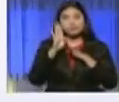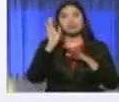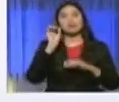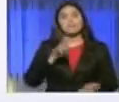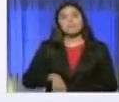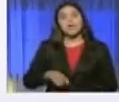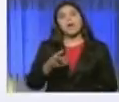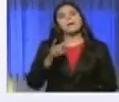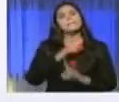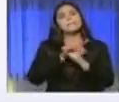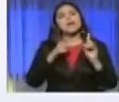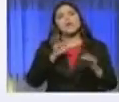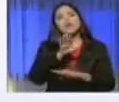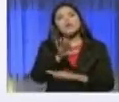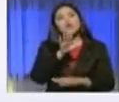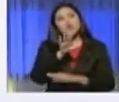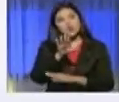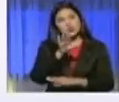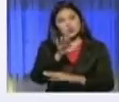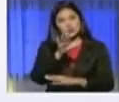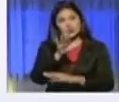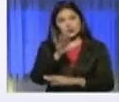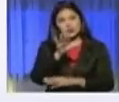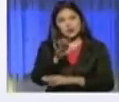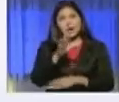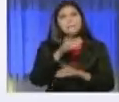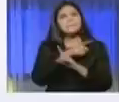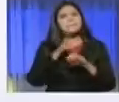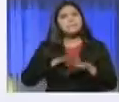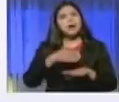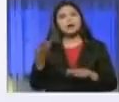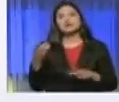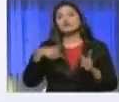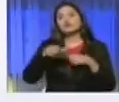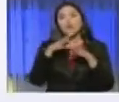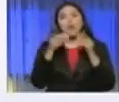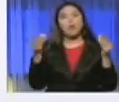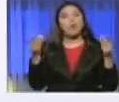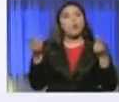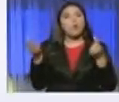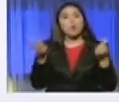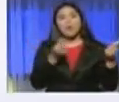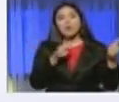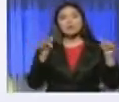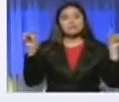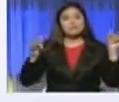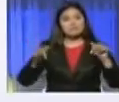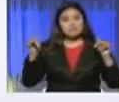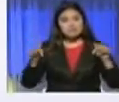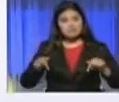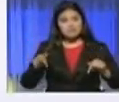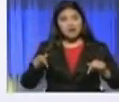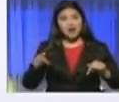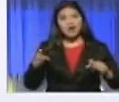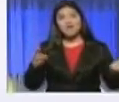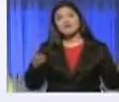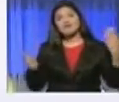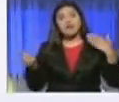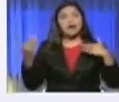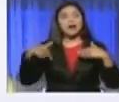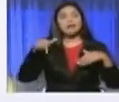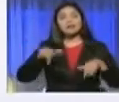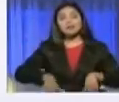con un criterio de futuro, para que toda esa riqueza minera venga a